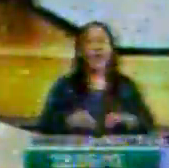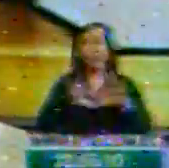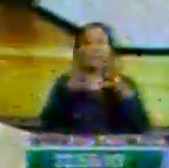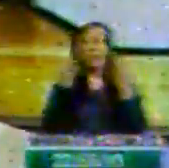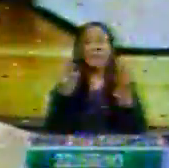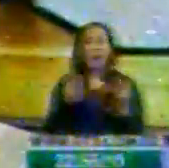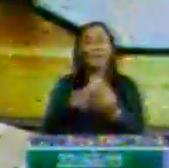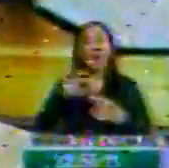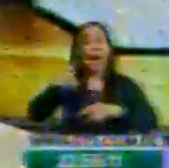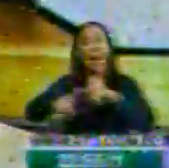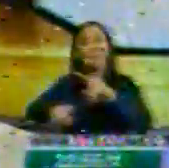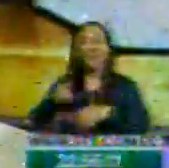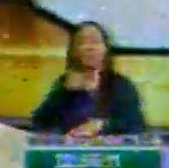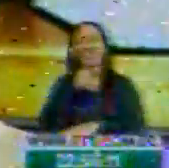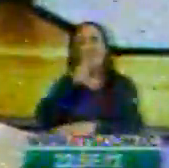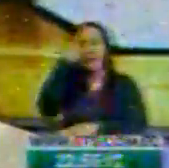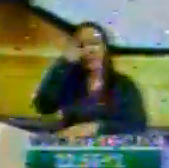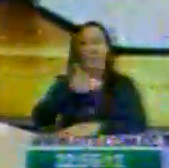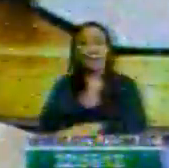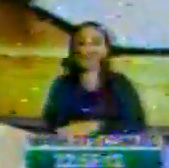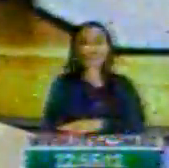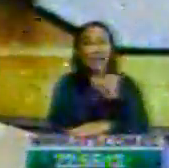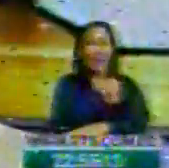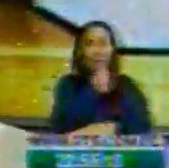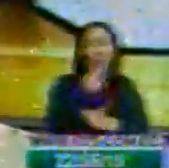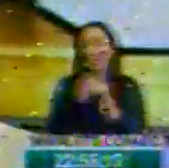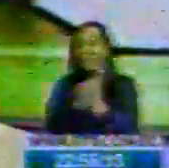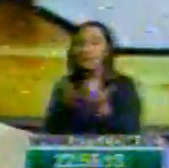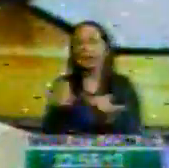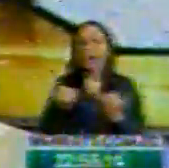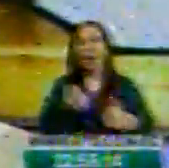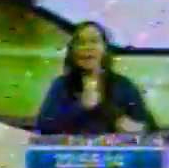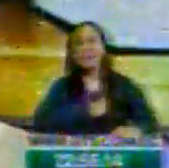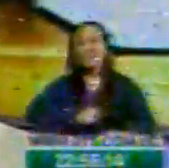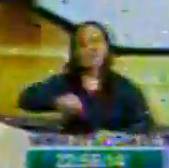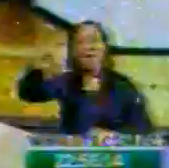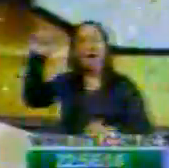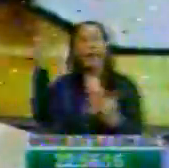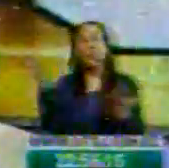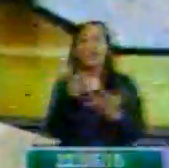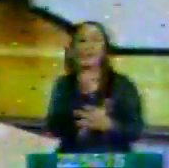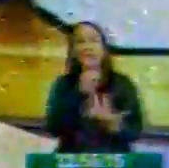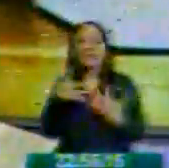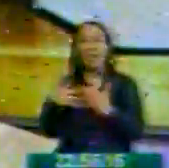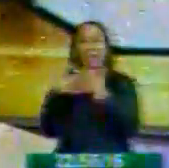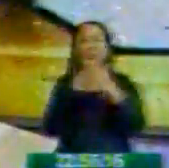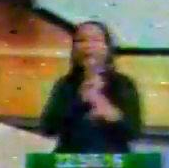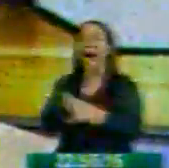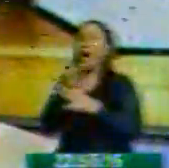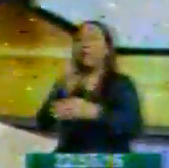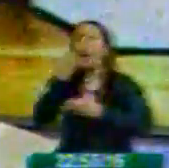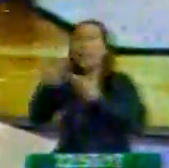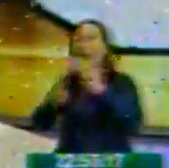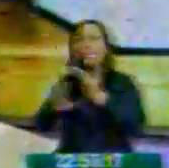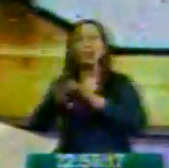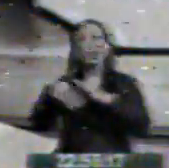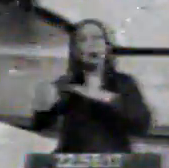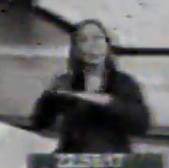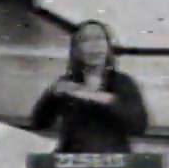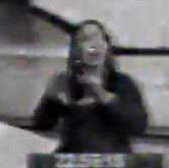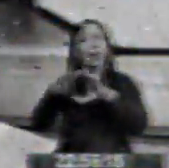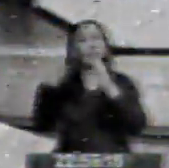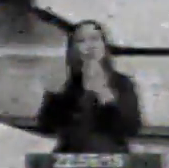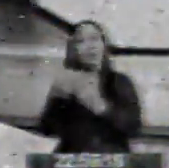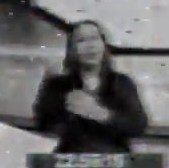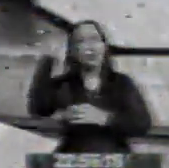Familiares del equipo periodístico del Comercio se alistan para viajar a Denver, Estados Unidos, para rendir su versión ante la Comisión